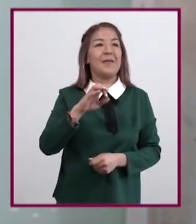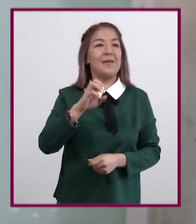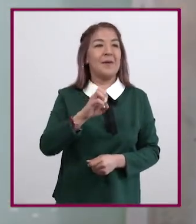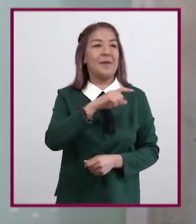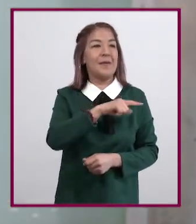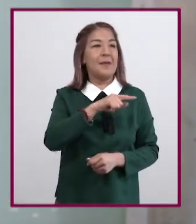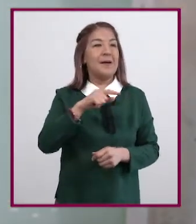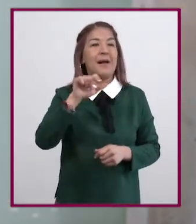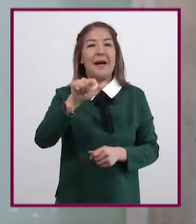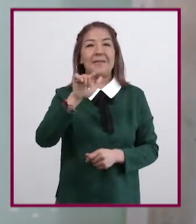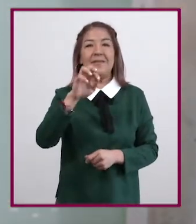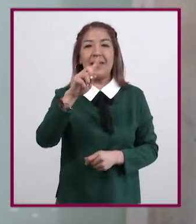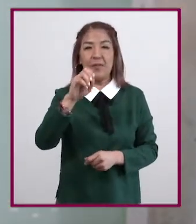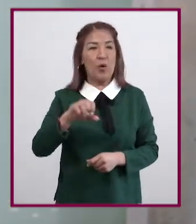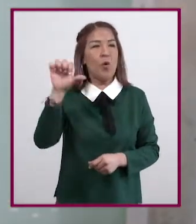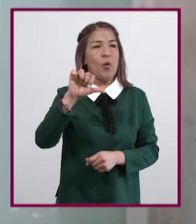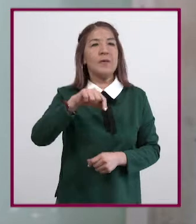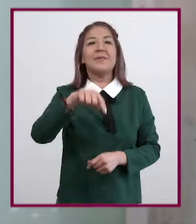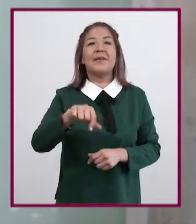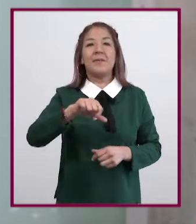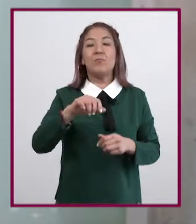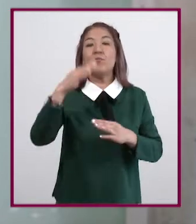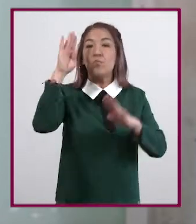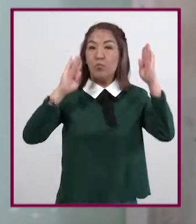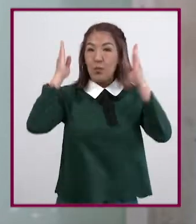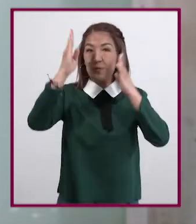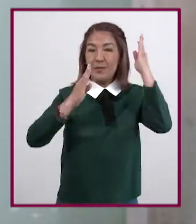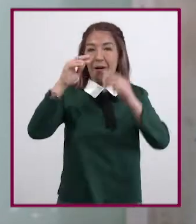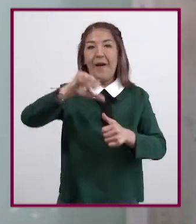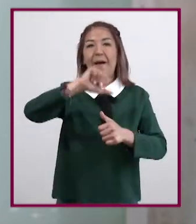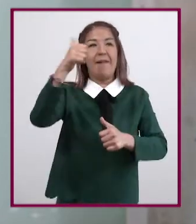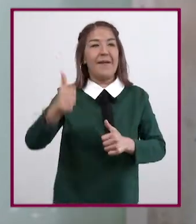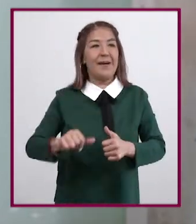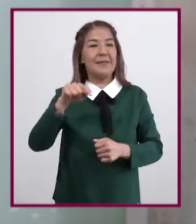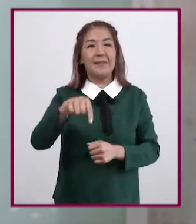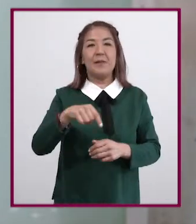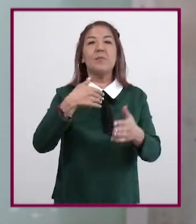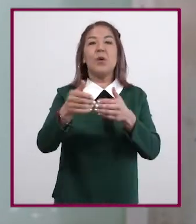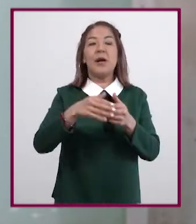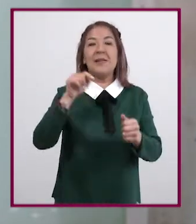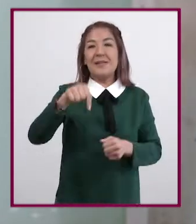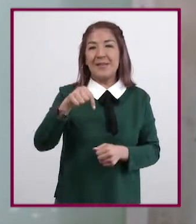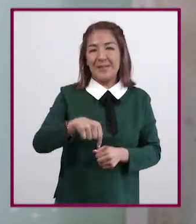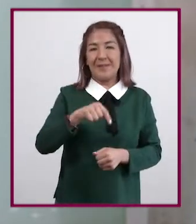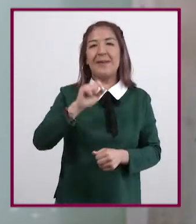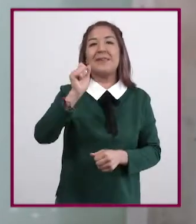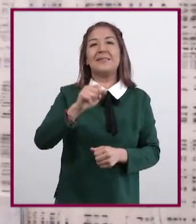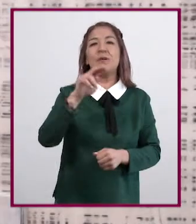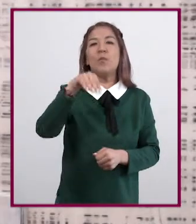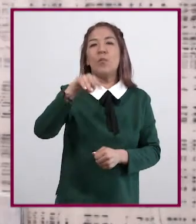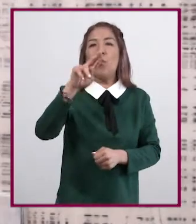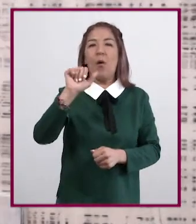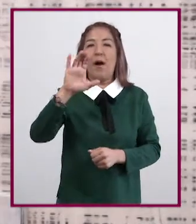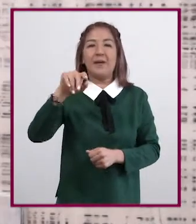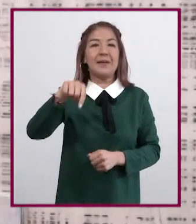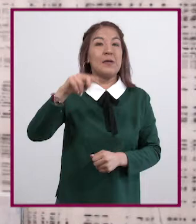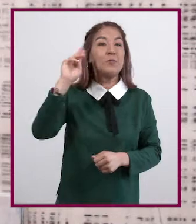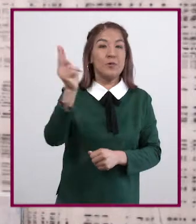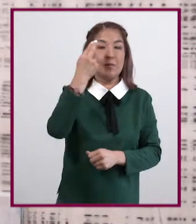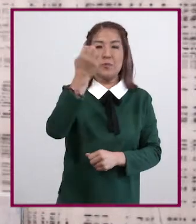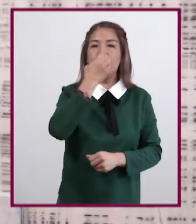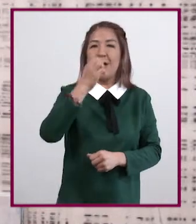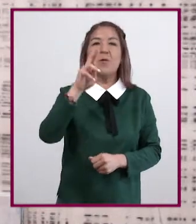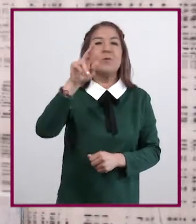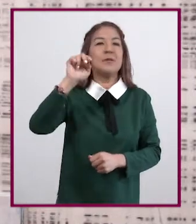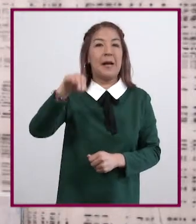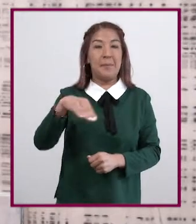encontramos en el Museo Universitario Arte Contemporáneo, mejor conocido como MUAC, aquí en la UNAM, en la Ciudad de México. Estamos muy